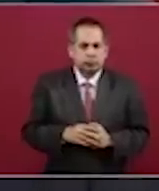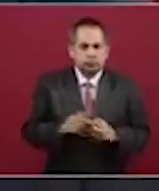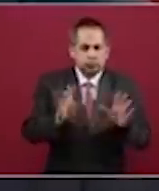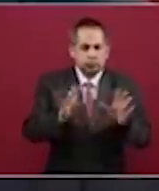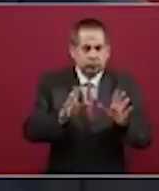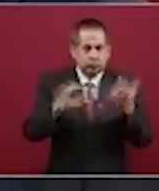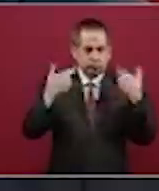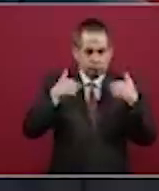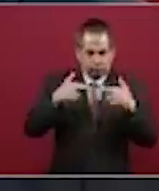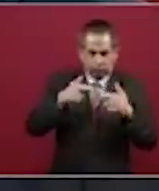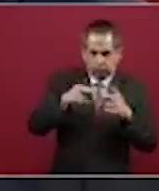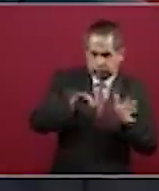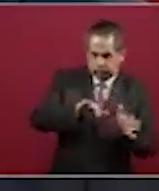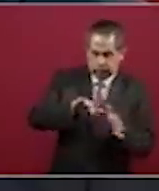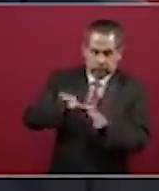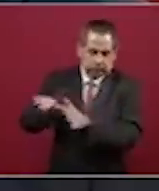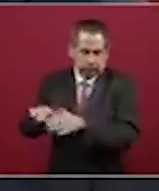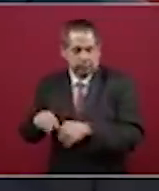considerar a los maestros